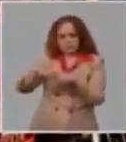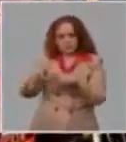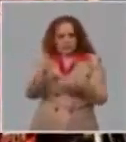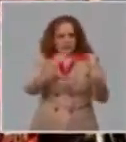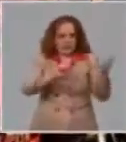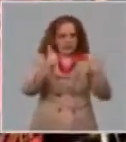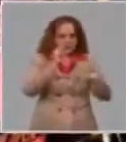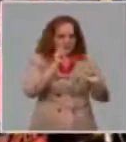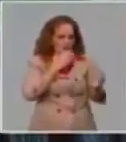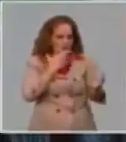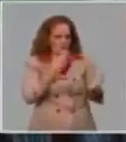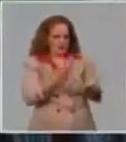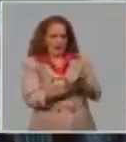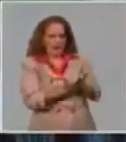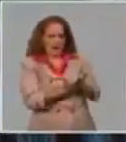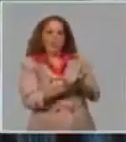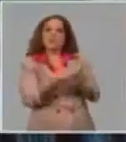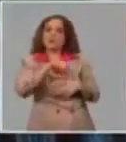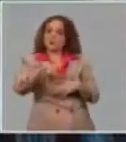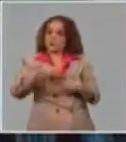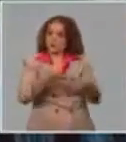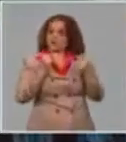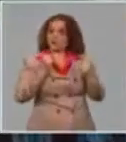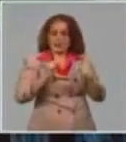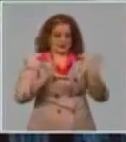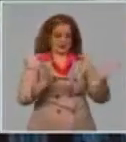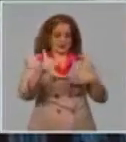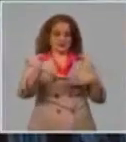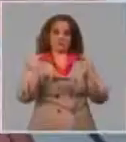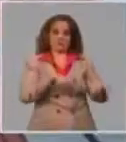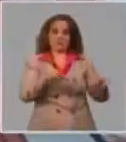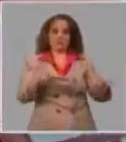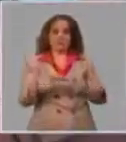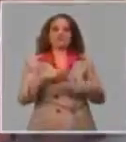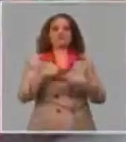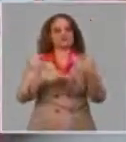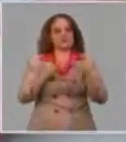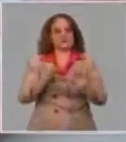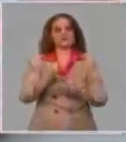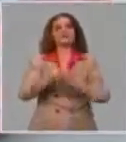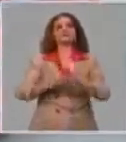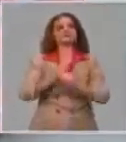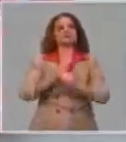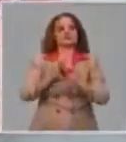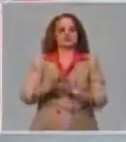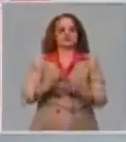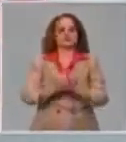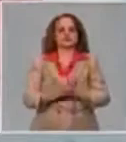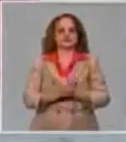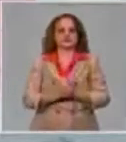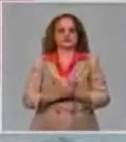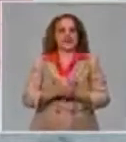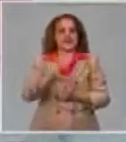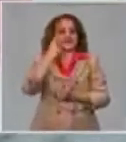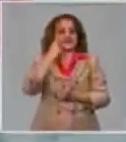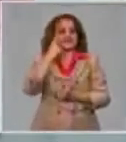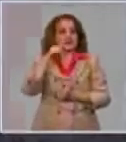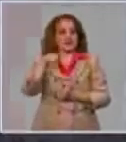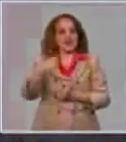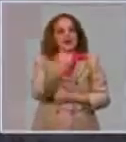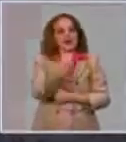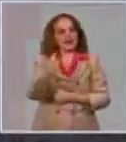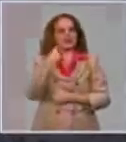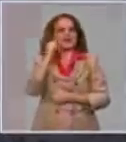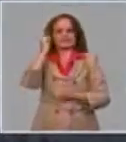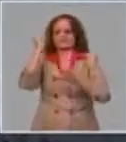nos está dando resistencia el laboratorio. Cada día sirve para que en elementos de pared, cubiertas pesadas y productos